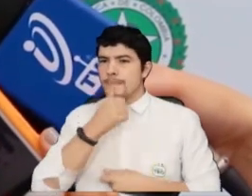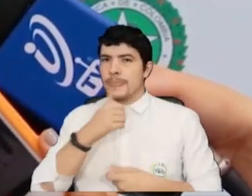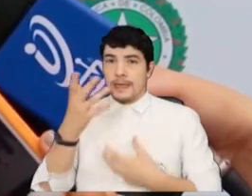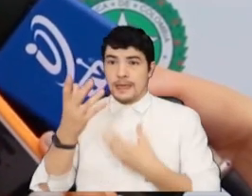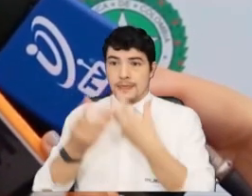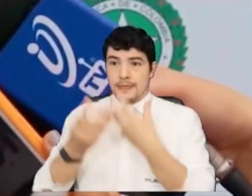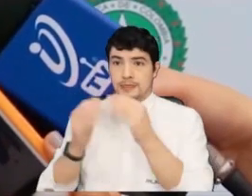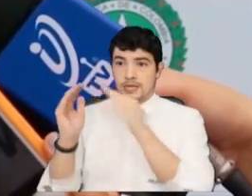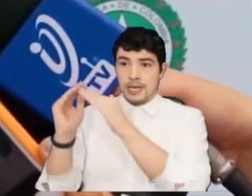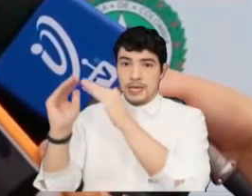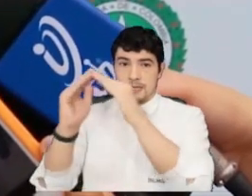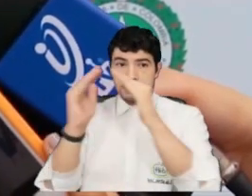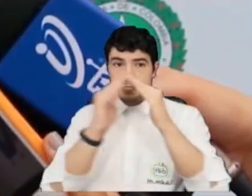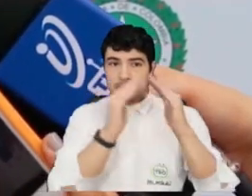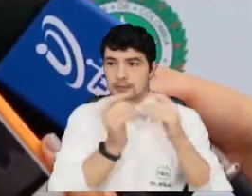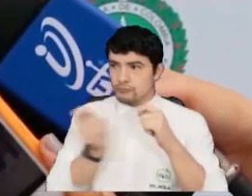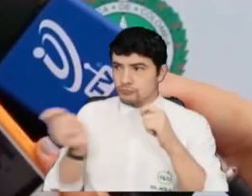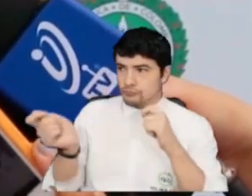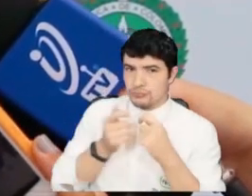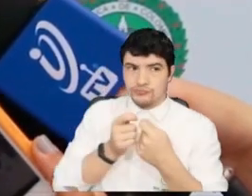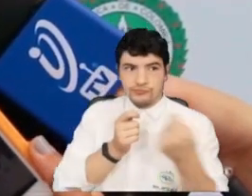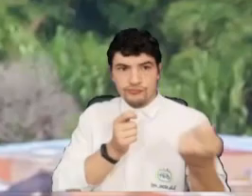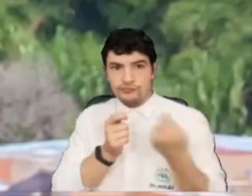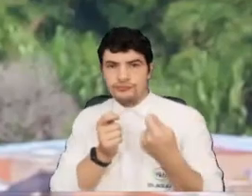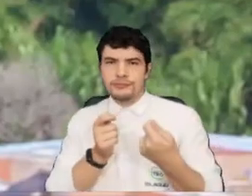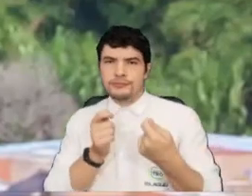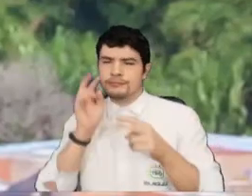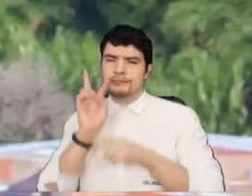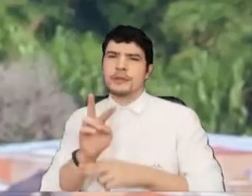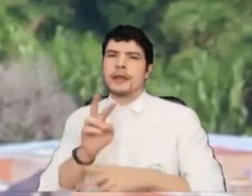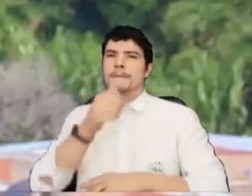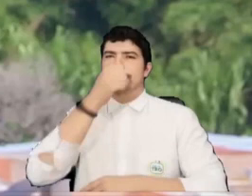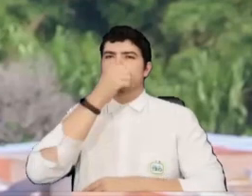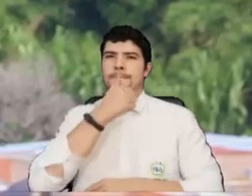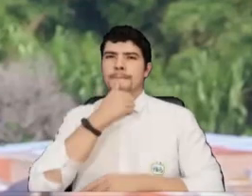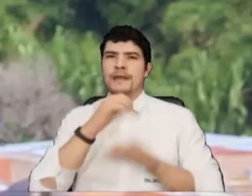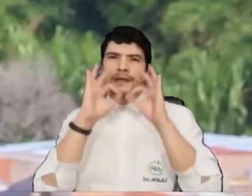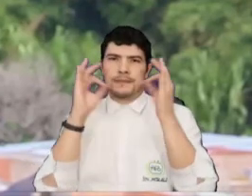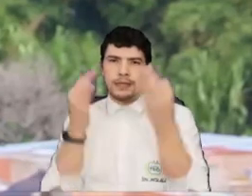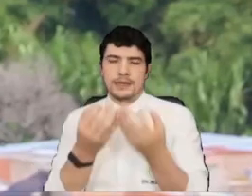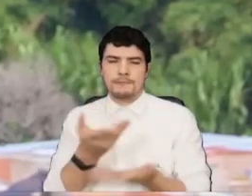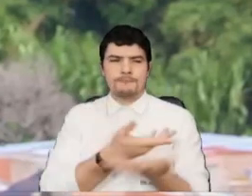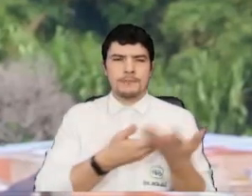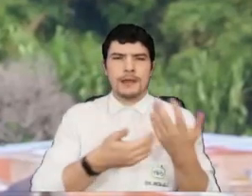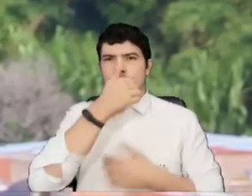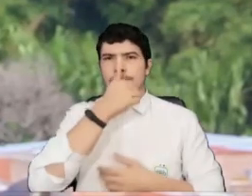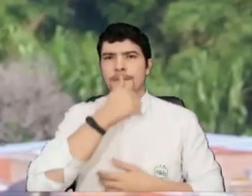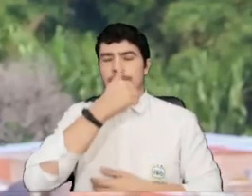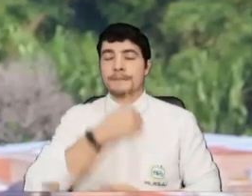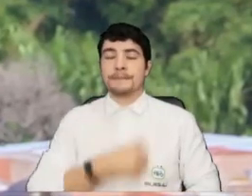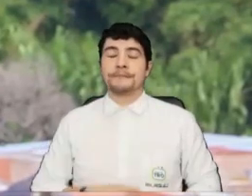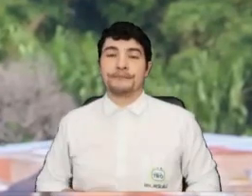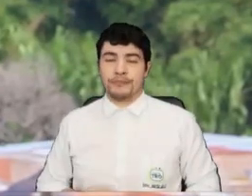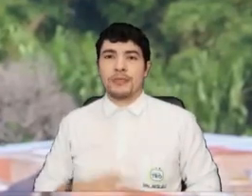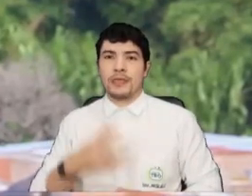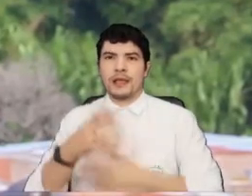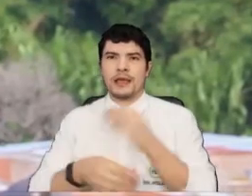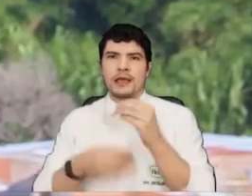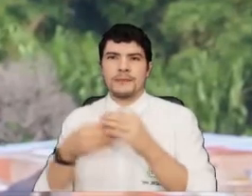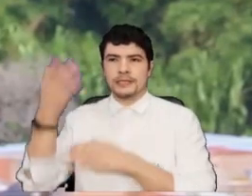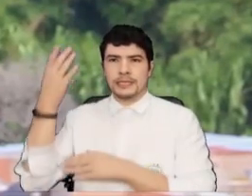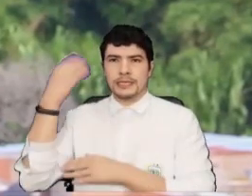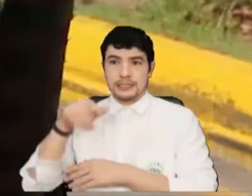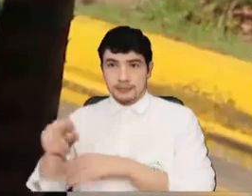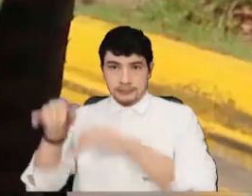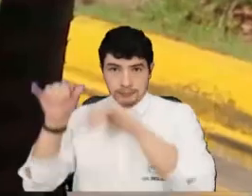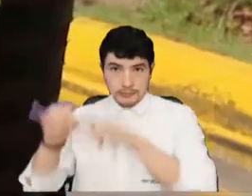pronto altercados o violencia entre miembros de la familia. Cabe aclarar que desde que se inició la medida de aislamiento obligatorio en el municipio de Ocaña